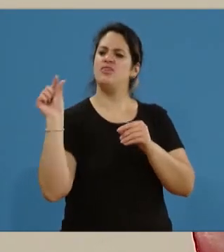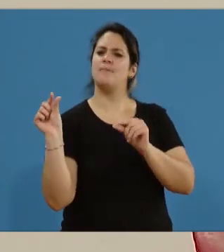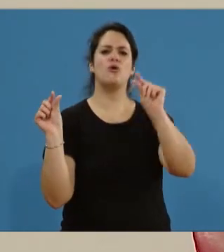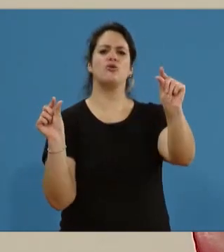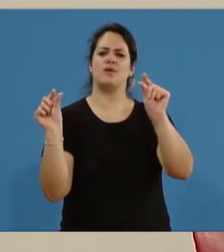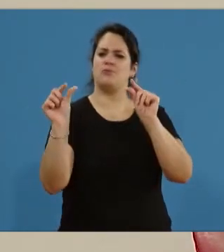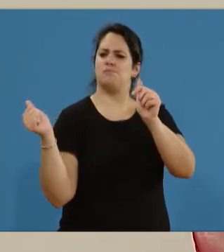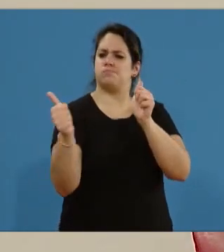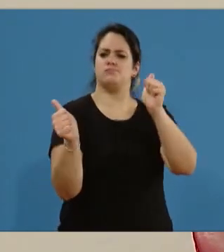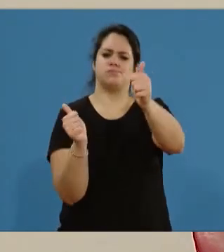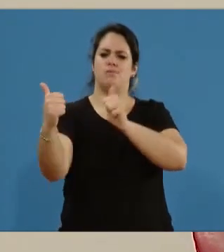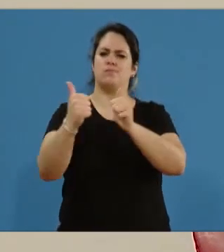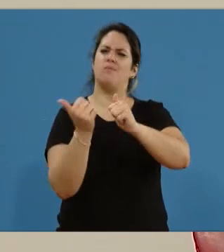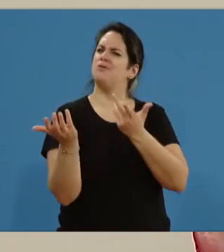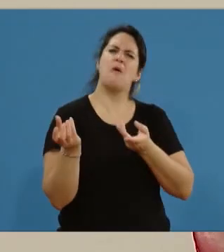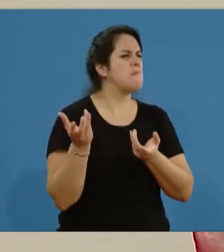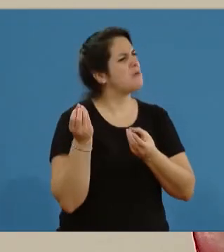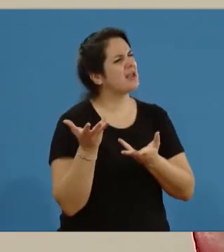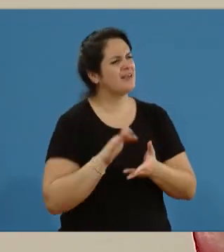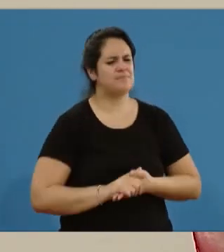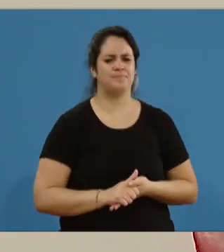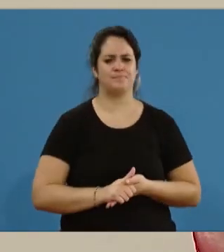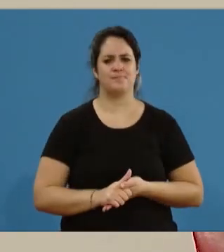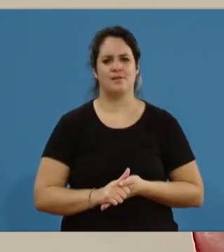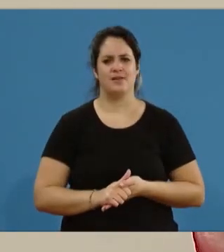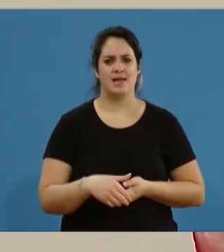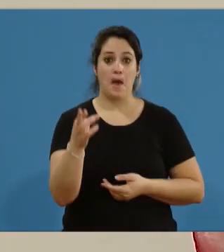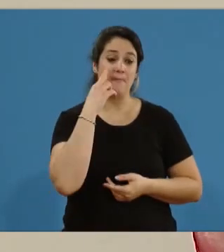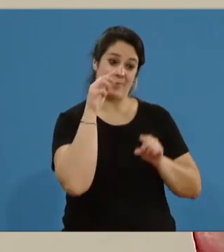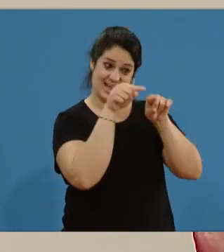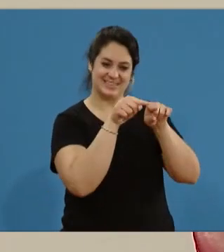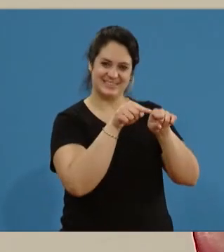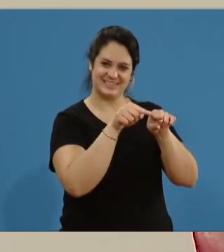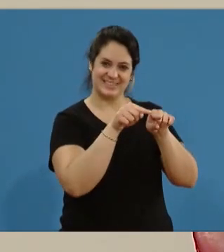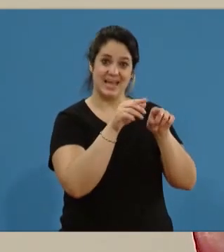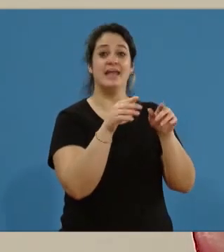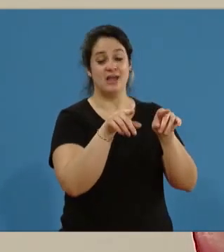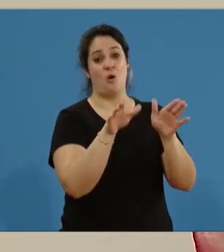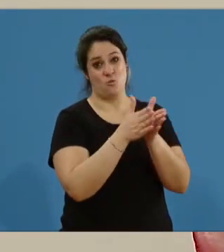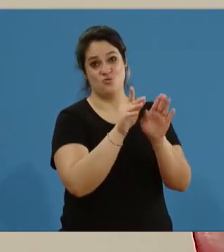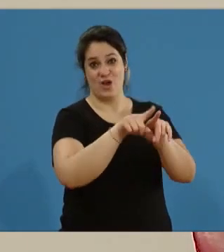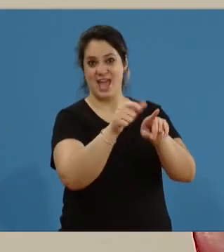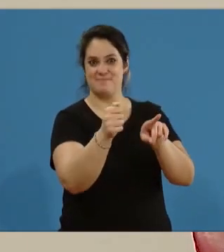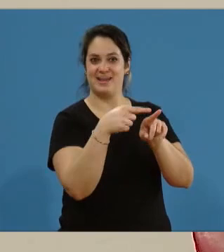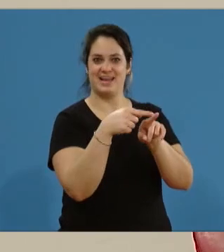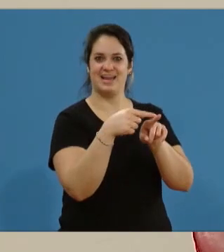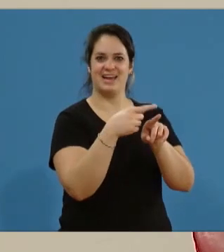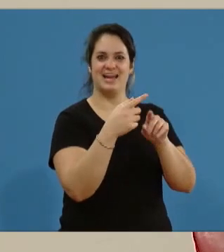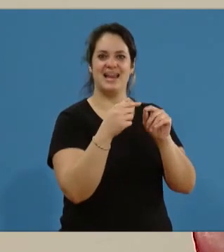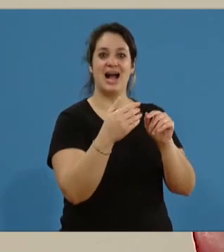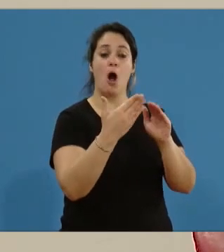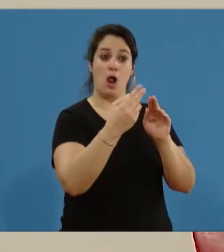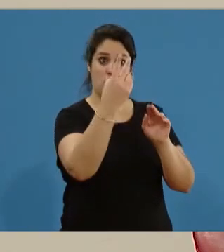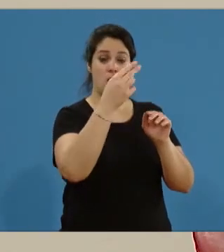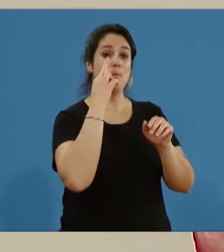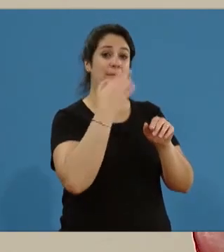así de a pedacitos? Los papás de Martín y Josefa, su hermana, viven a media cuadra